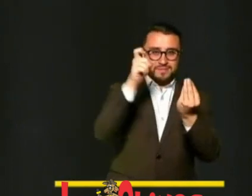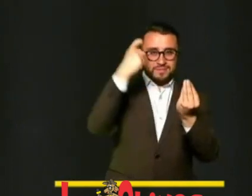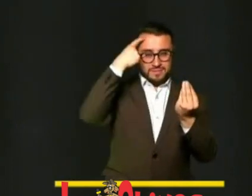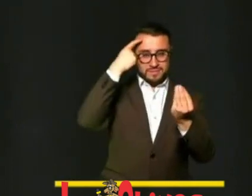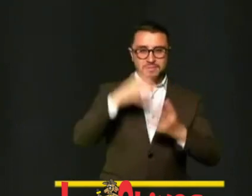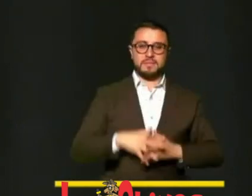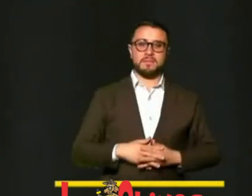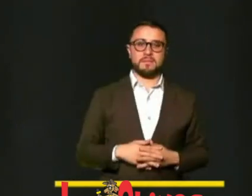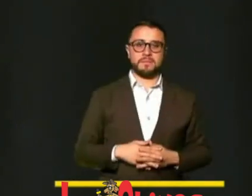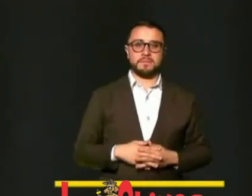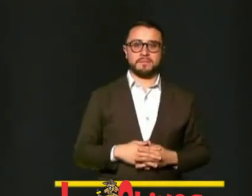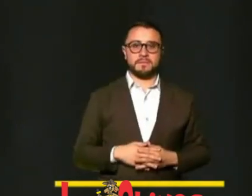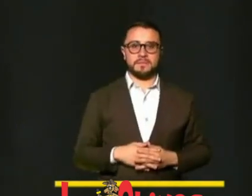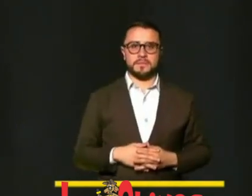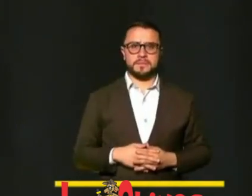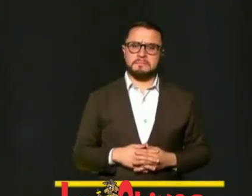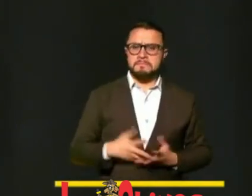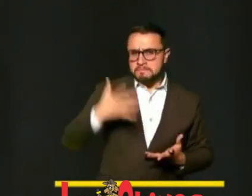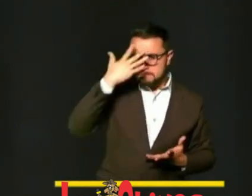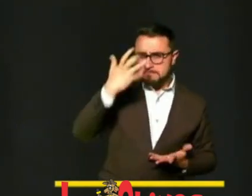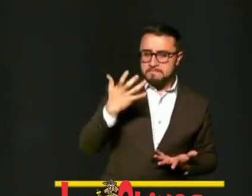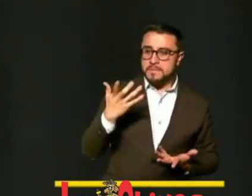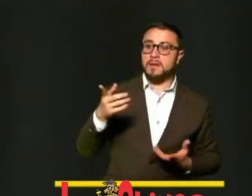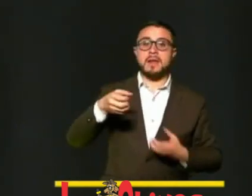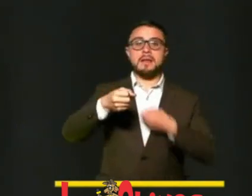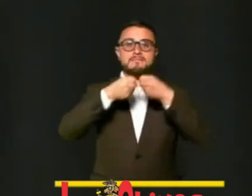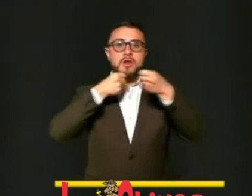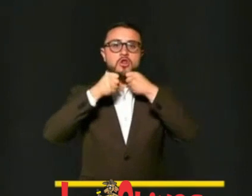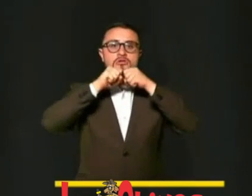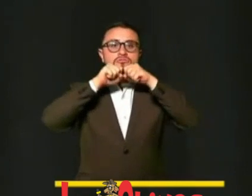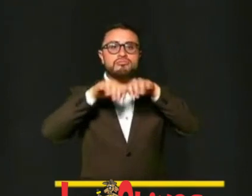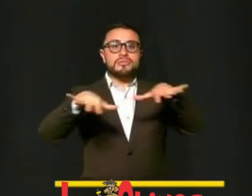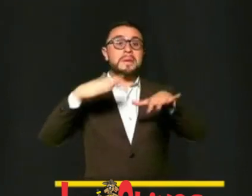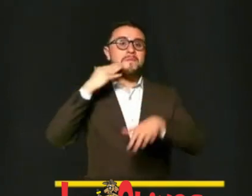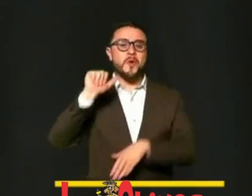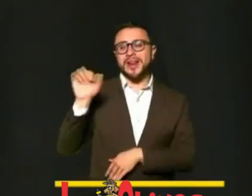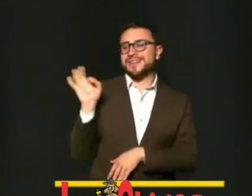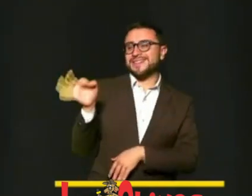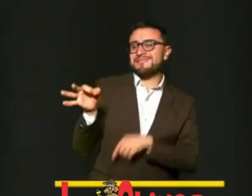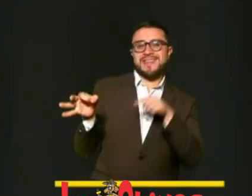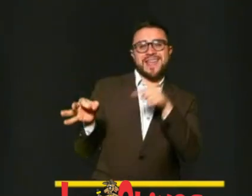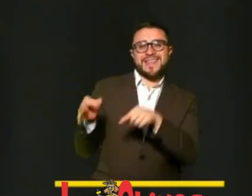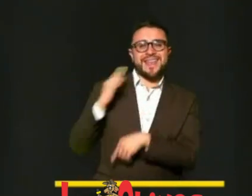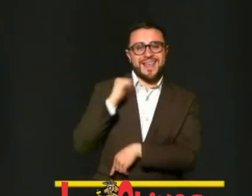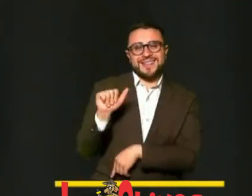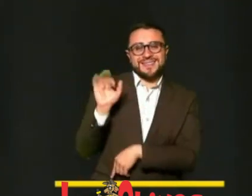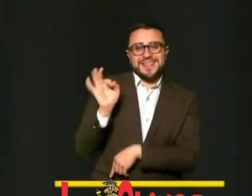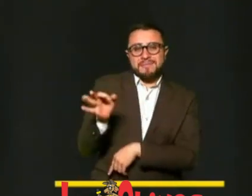funcionarios bajo la tesis construida periodísticamente por la señora de siempre